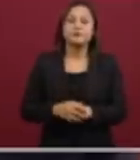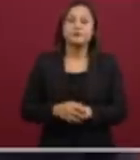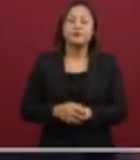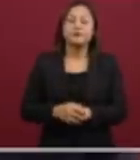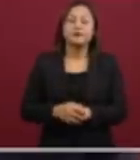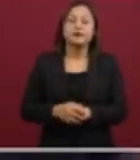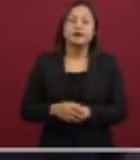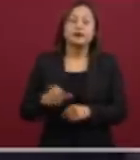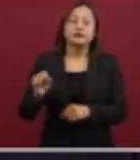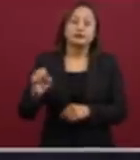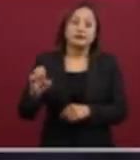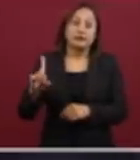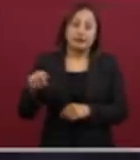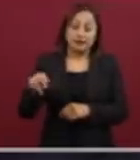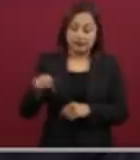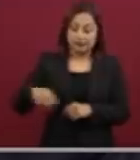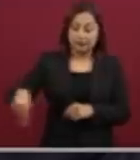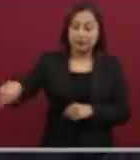dedicarse a la seguridad pública,